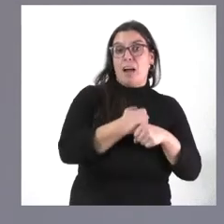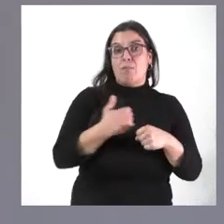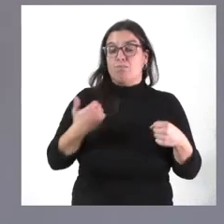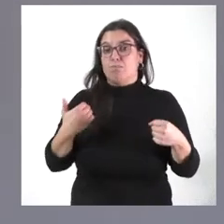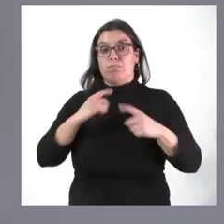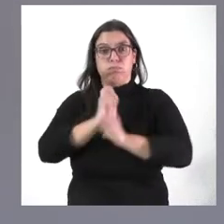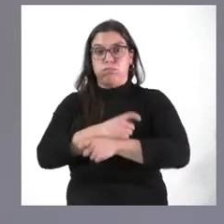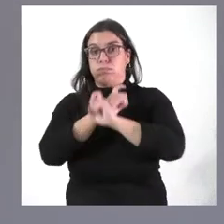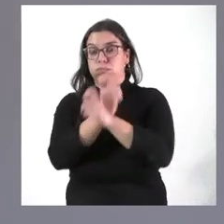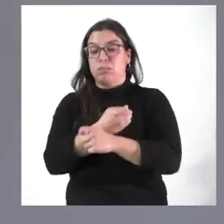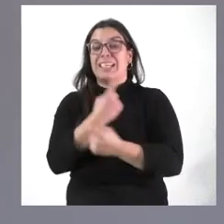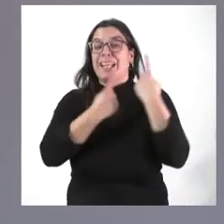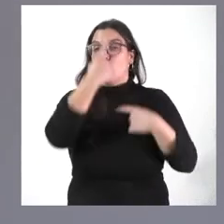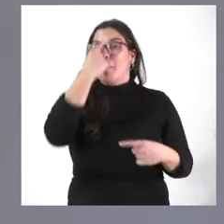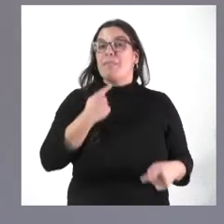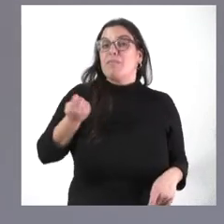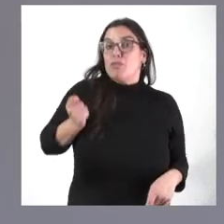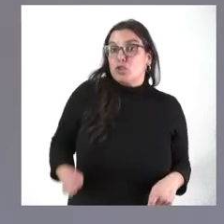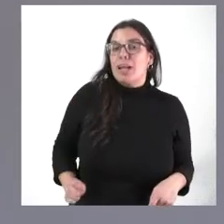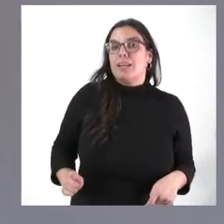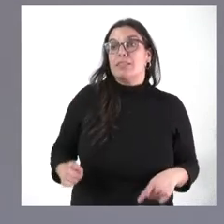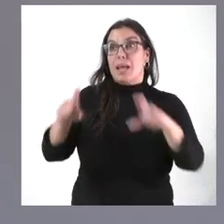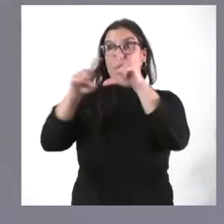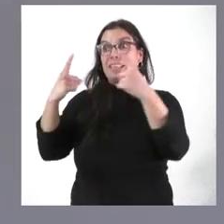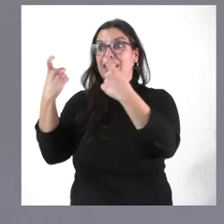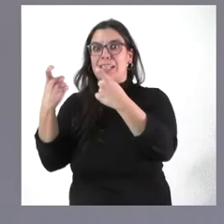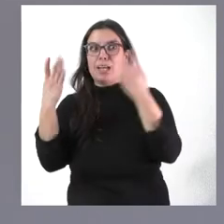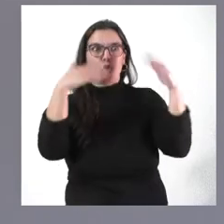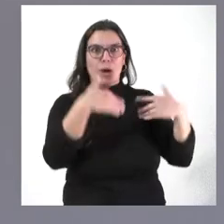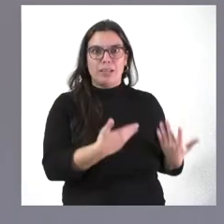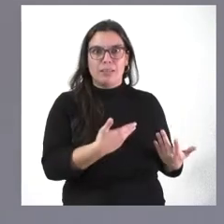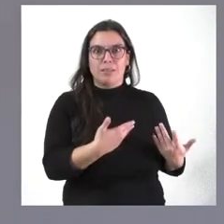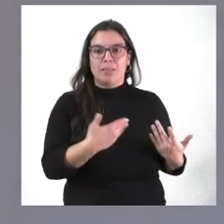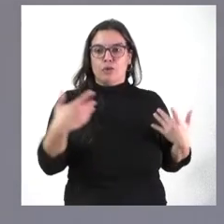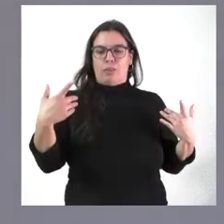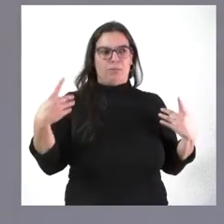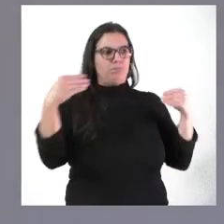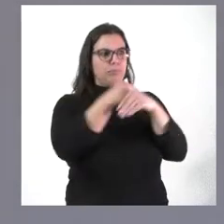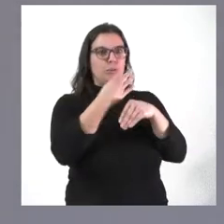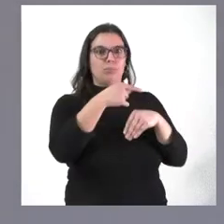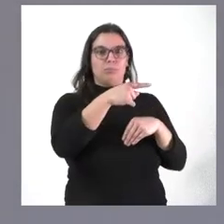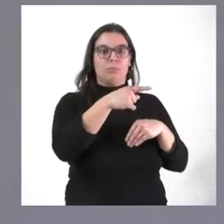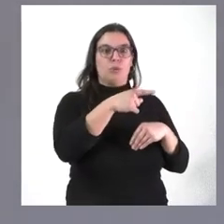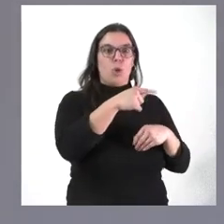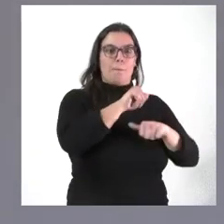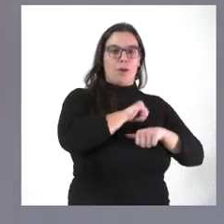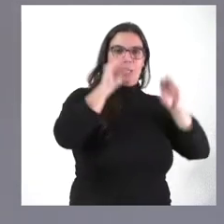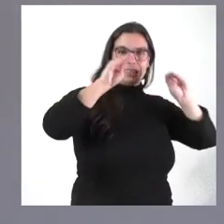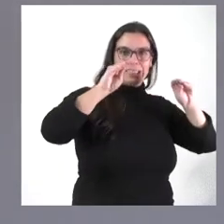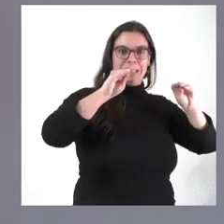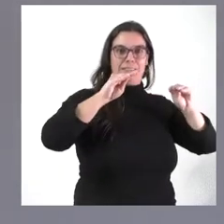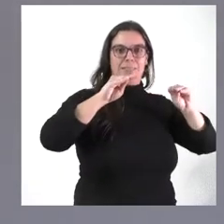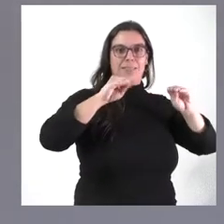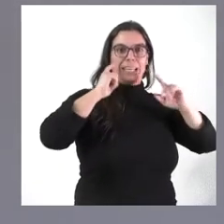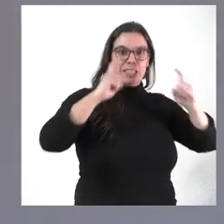hay determinados perfiles profesionales que demandan las empresas que no somos capaces de cubrir y por tanto quizá ahí hay que hacer el esfuerzo fundamental y